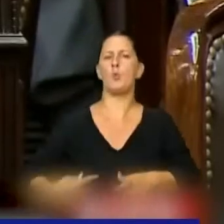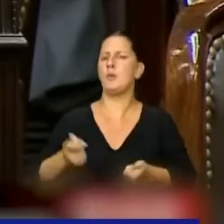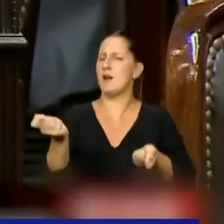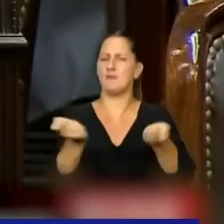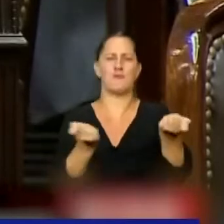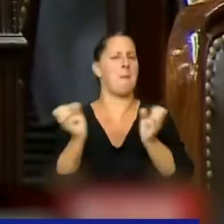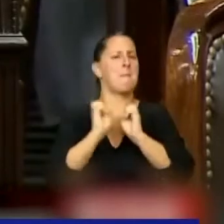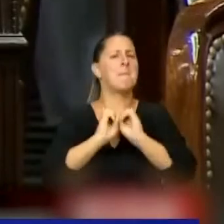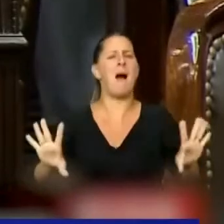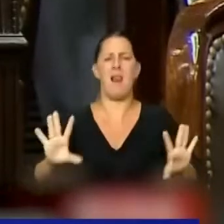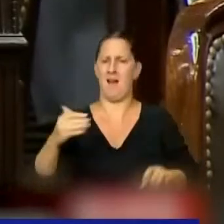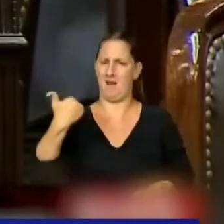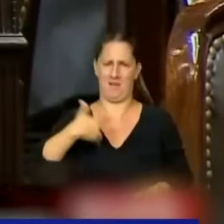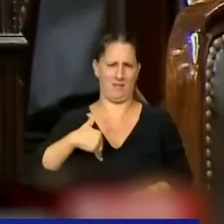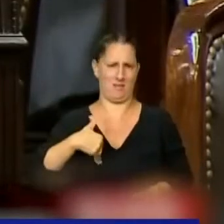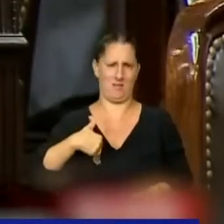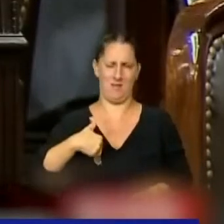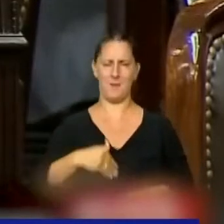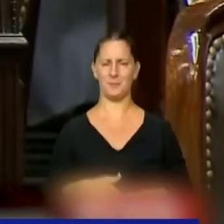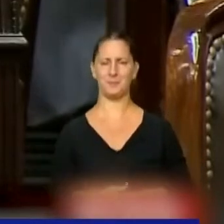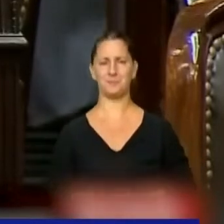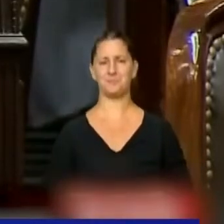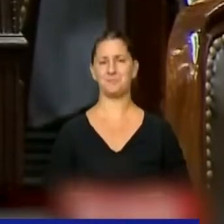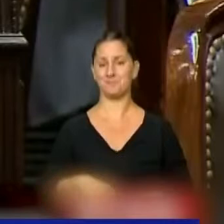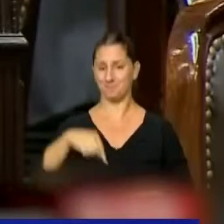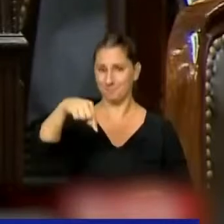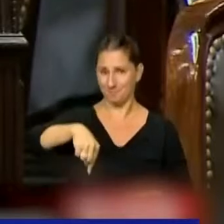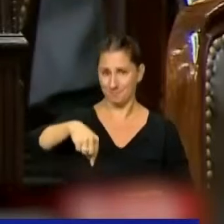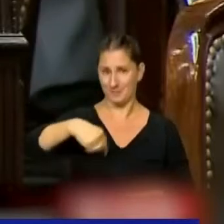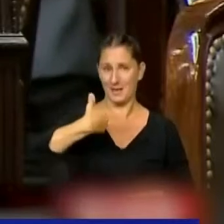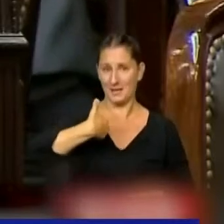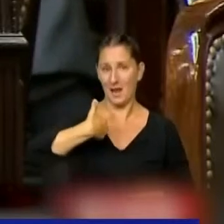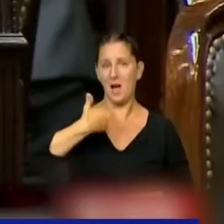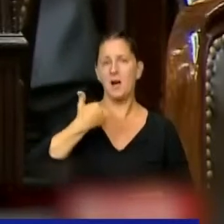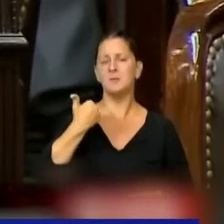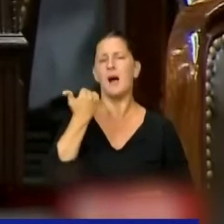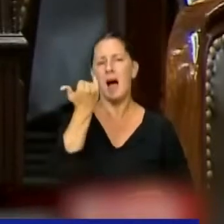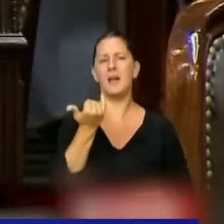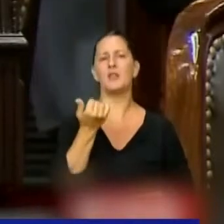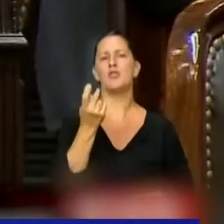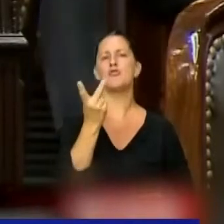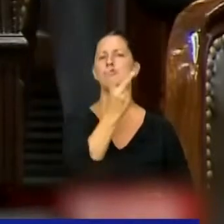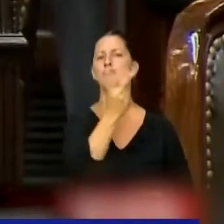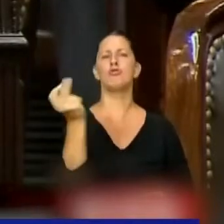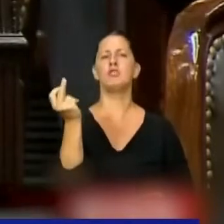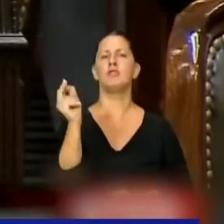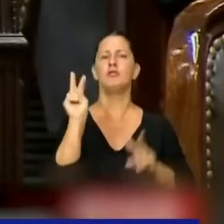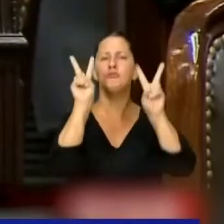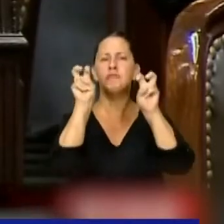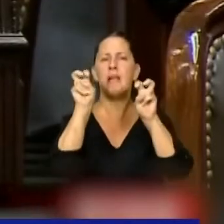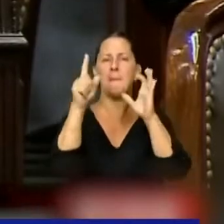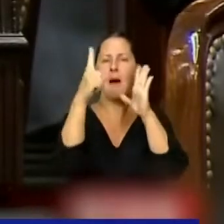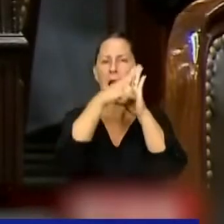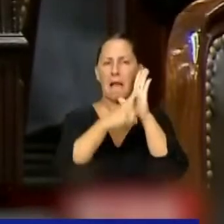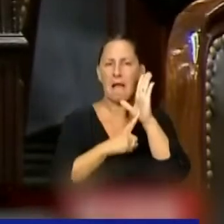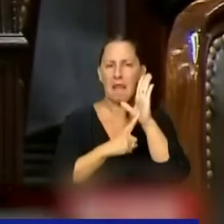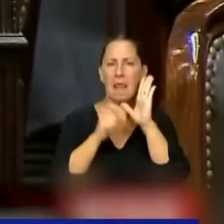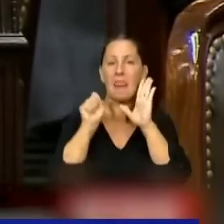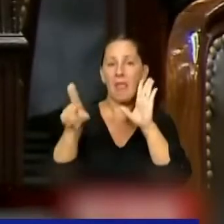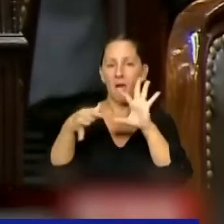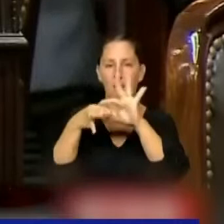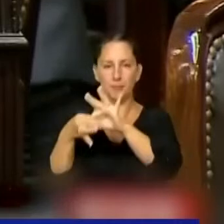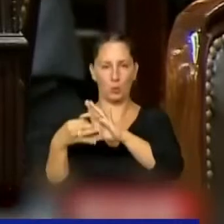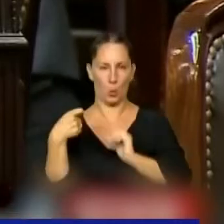forma de asegurarme que vamos a tener la representación coherente que necesitamos.